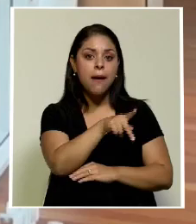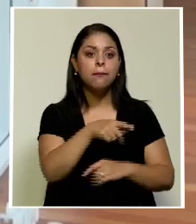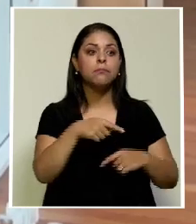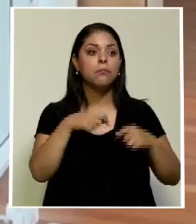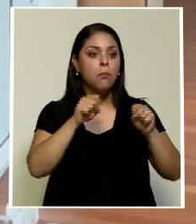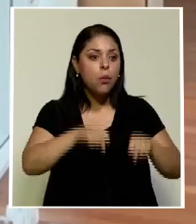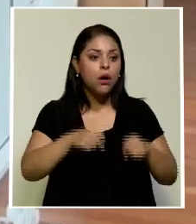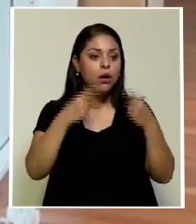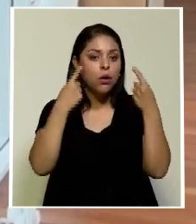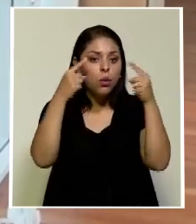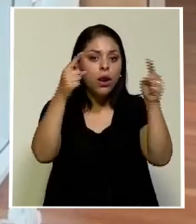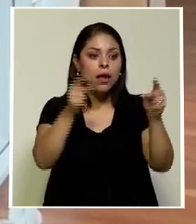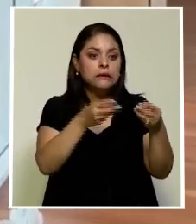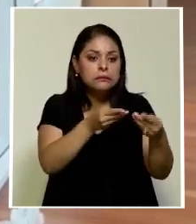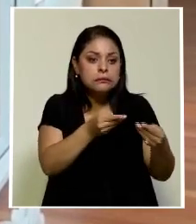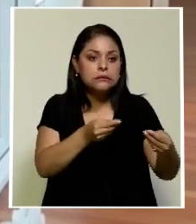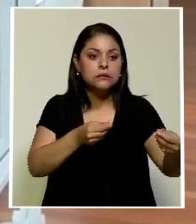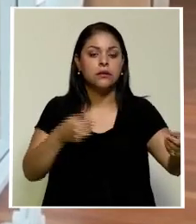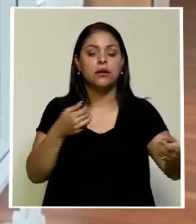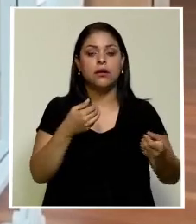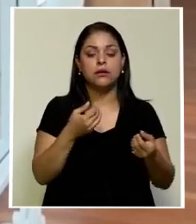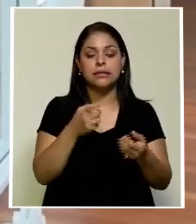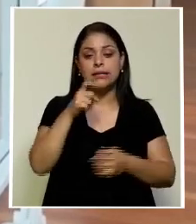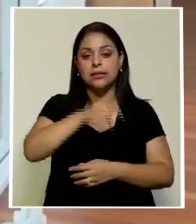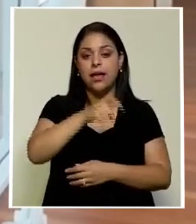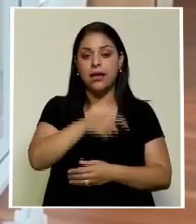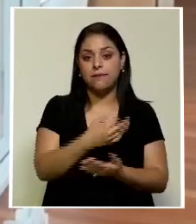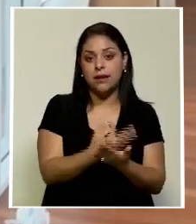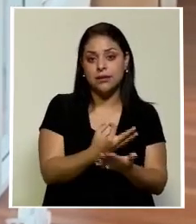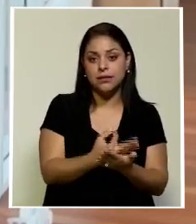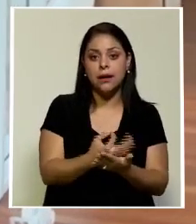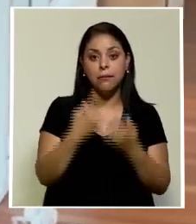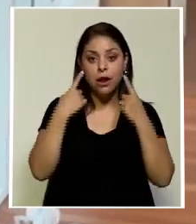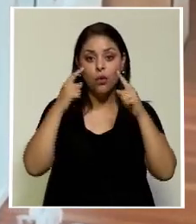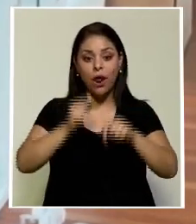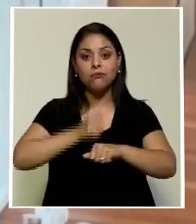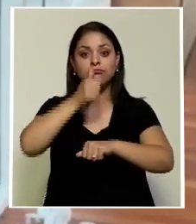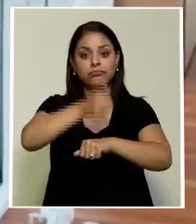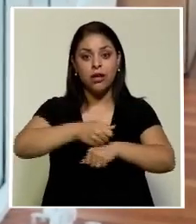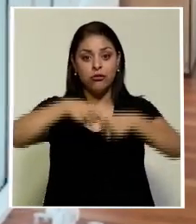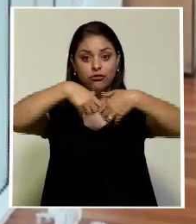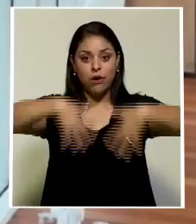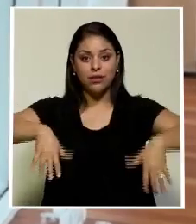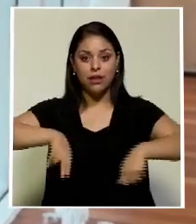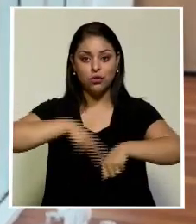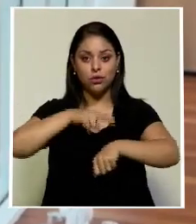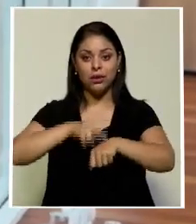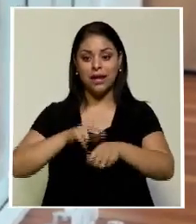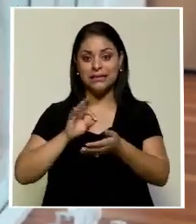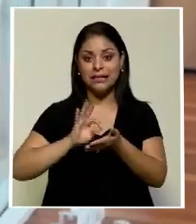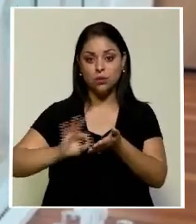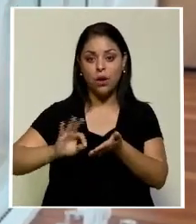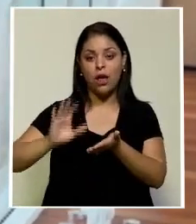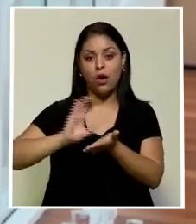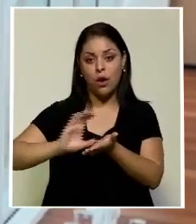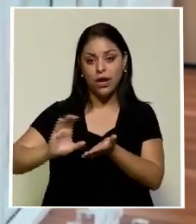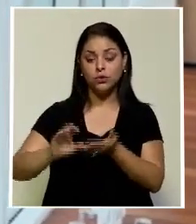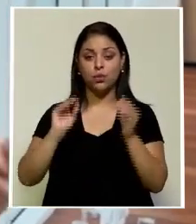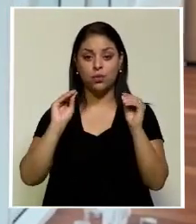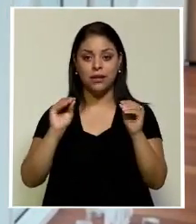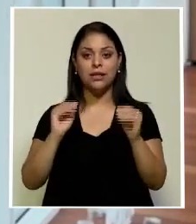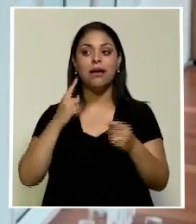las necesidades financieras para poder consolidar esta red nacional de centros educativos y que se iban a ir pagando